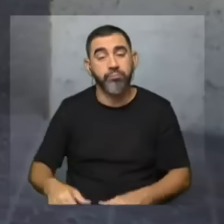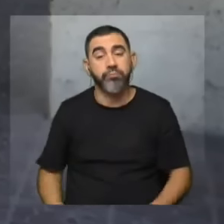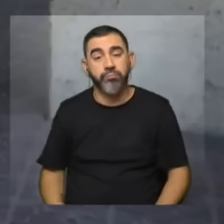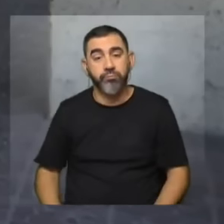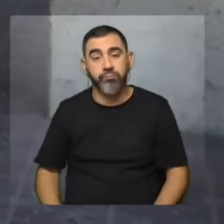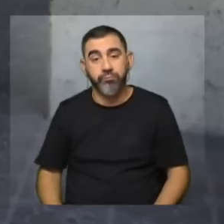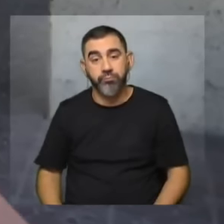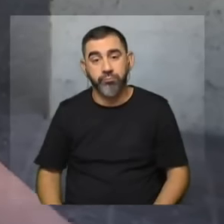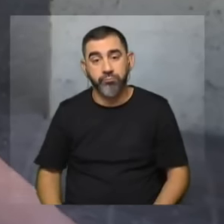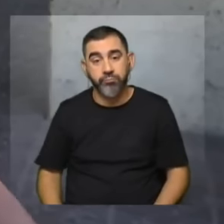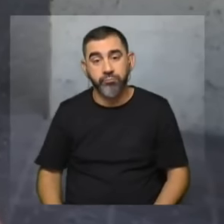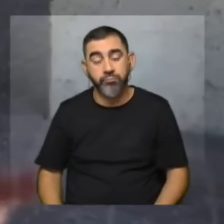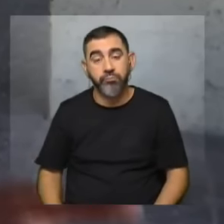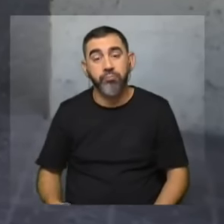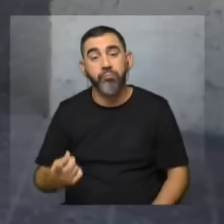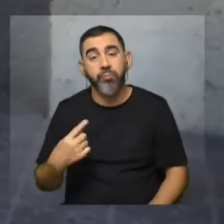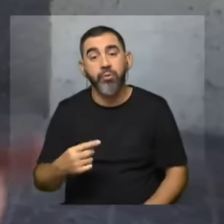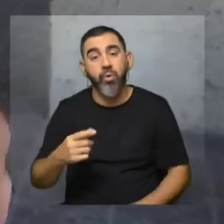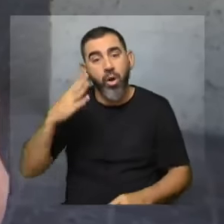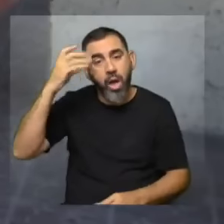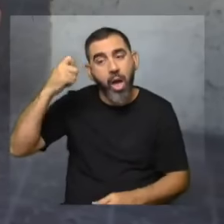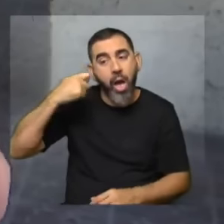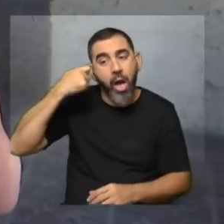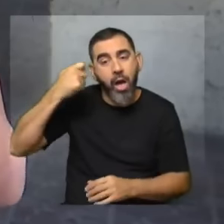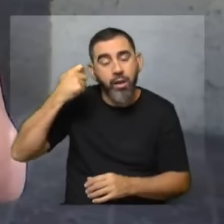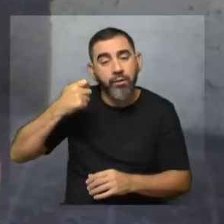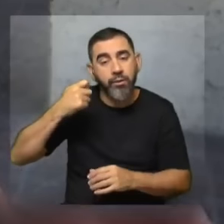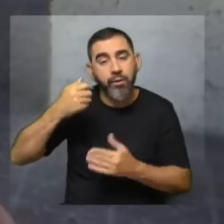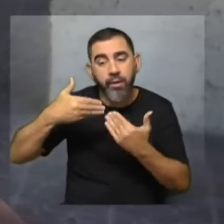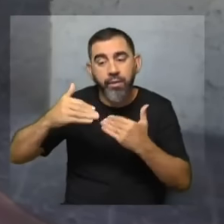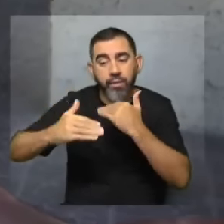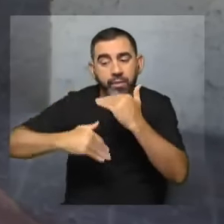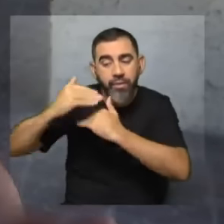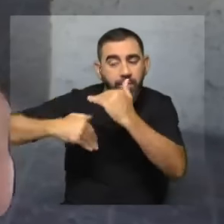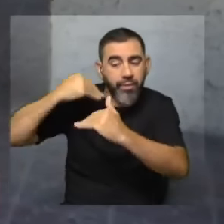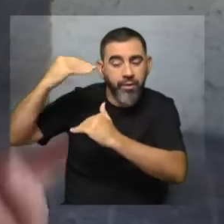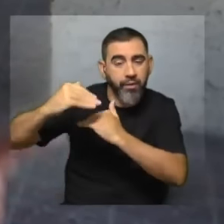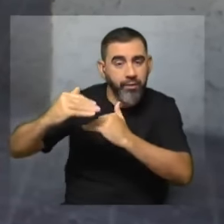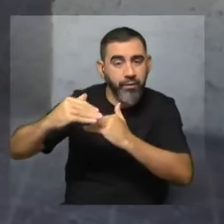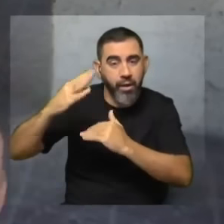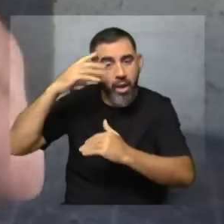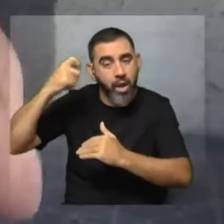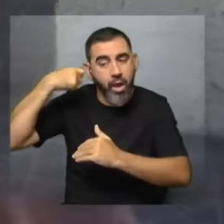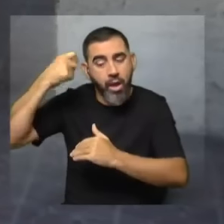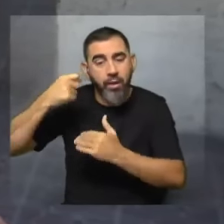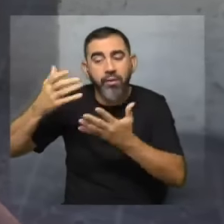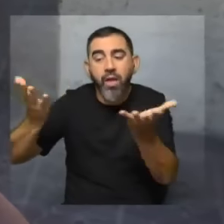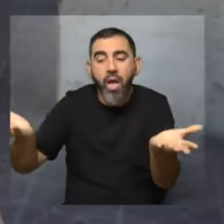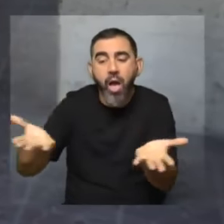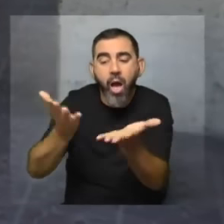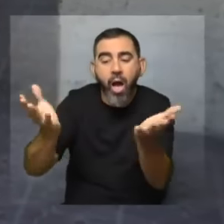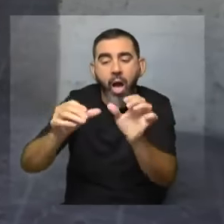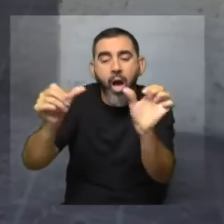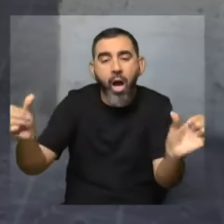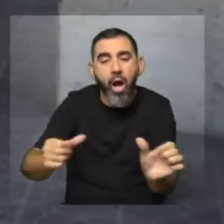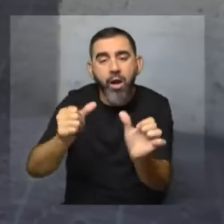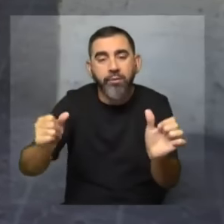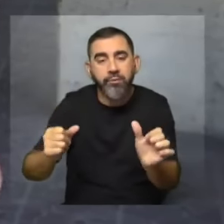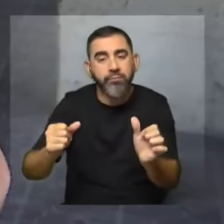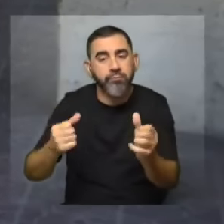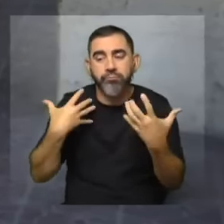este para En definitiva que antel la dejen desarrollar que antel la dejen hacer no la están